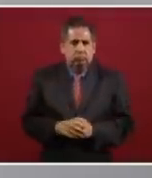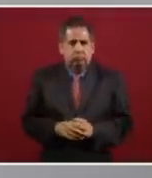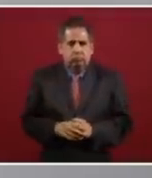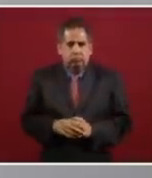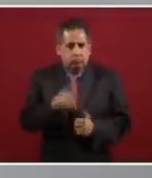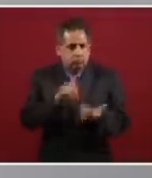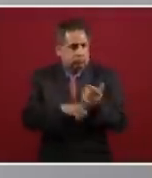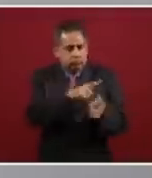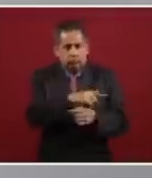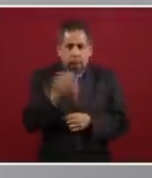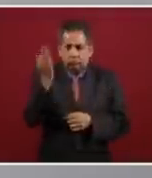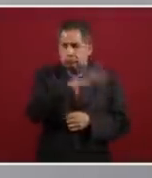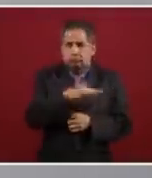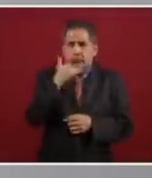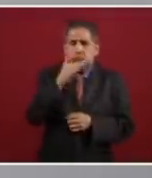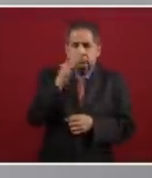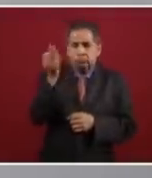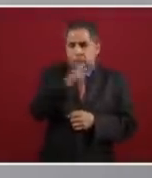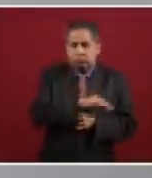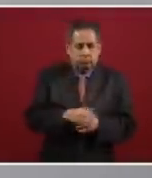Si es fraude.